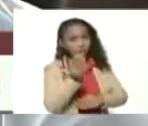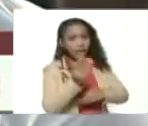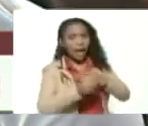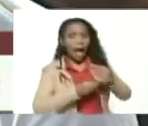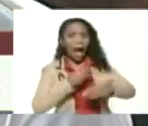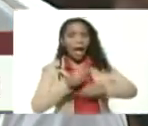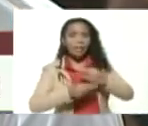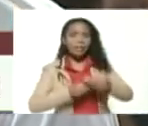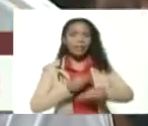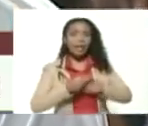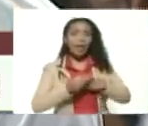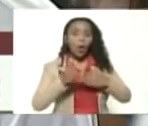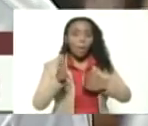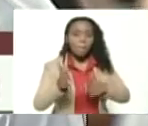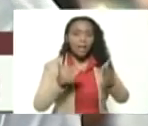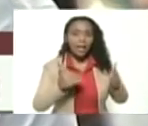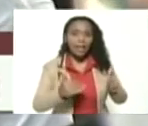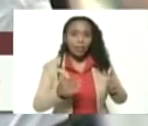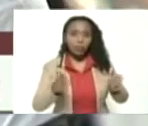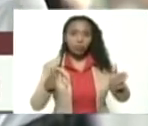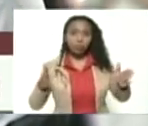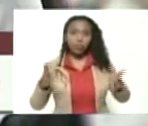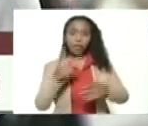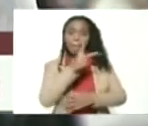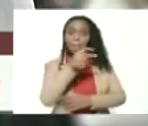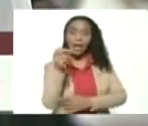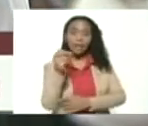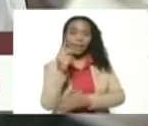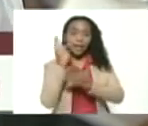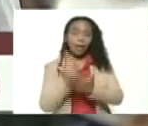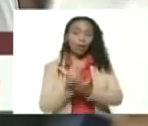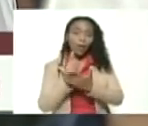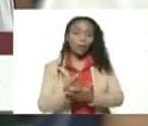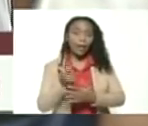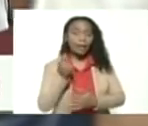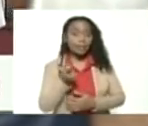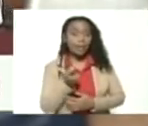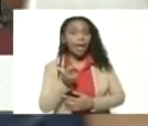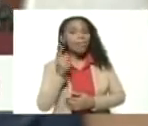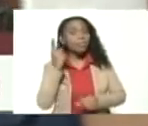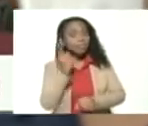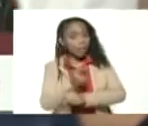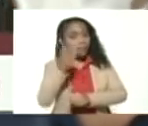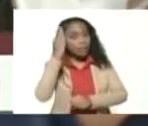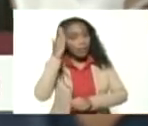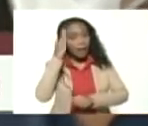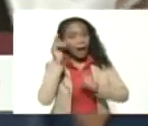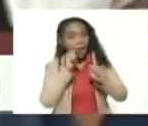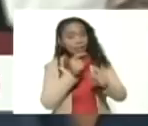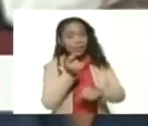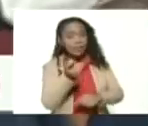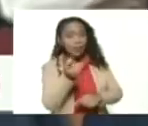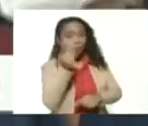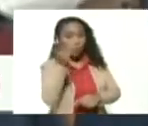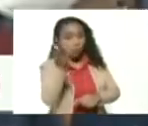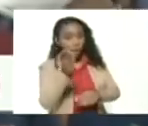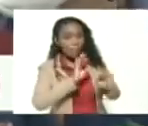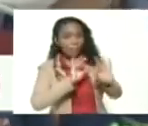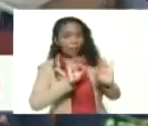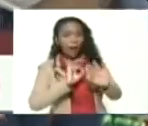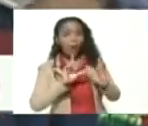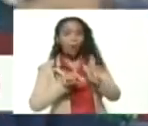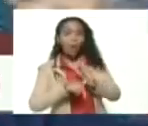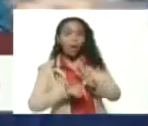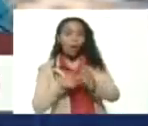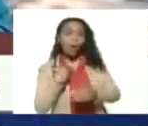hacen los paquetes gigantes de 20 kilogramos de la semilla, deben saber que esa semilla que ustedes preparan luego